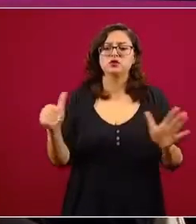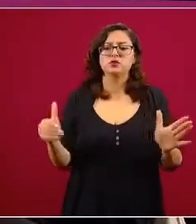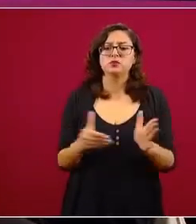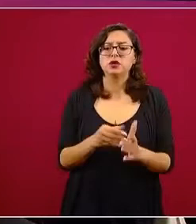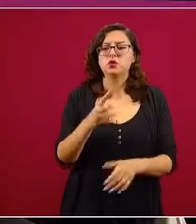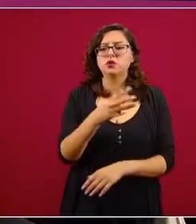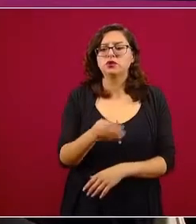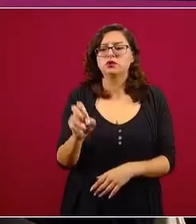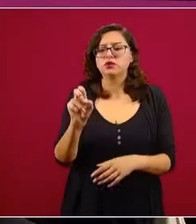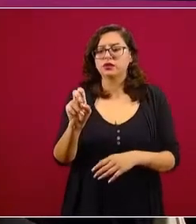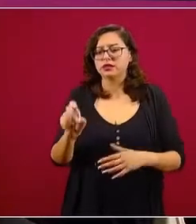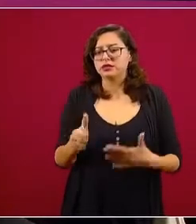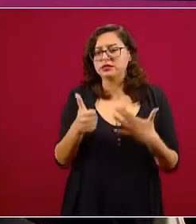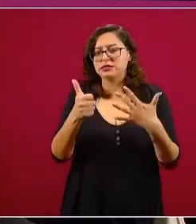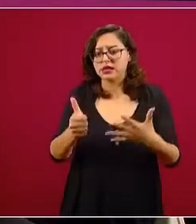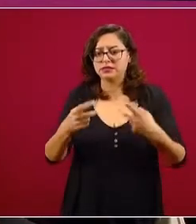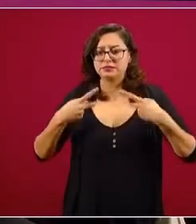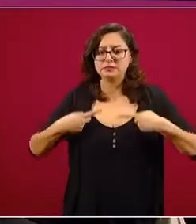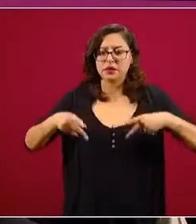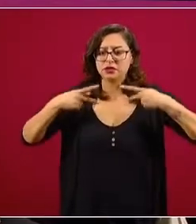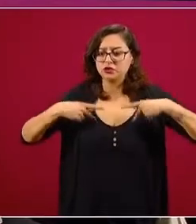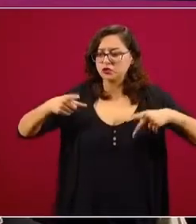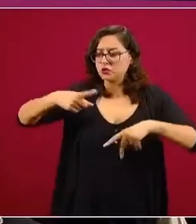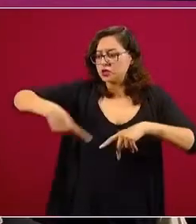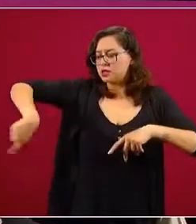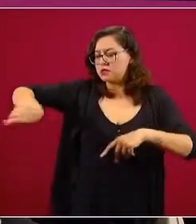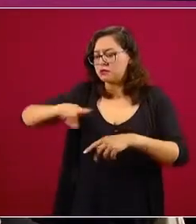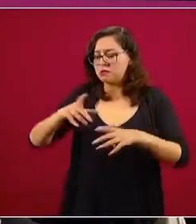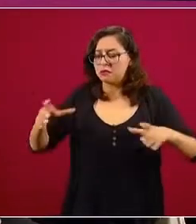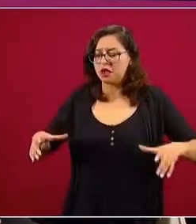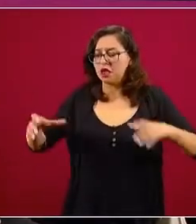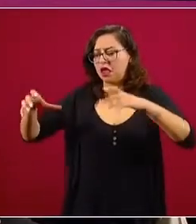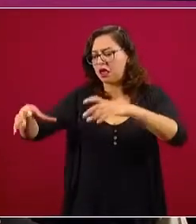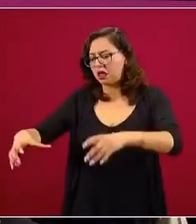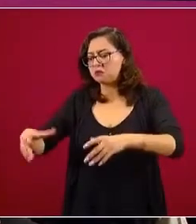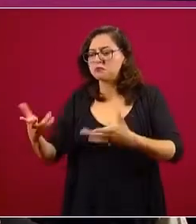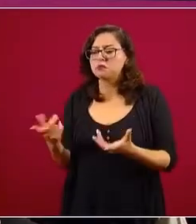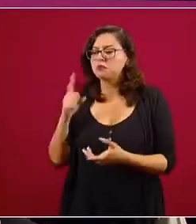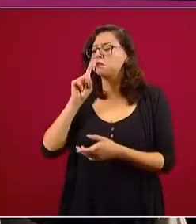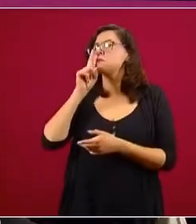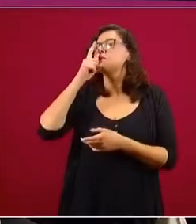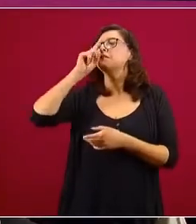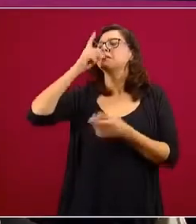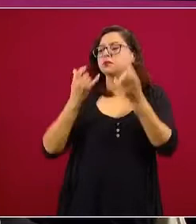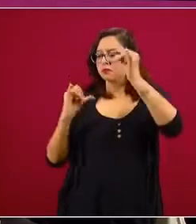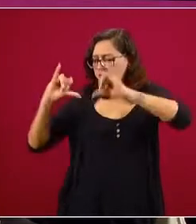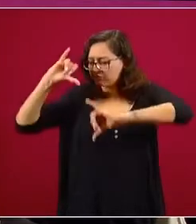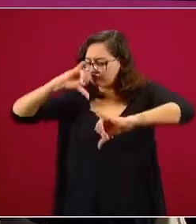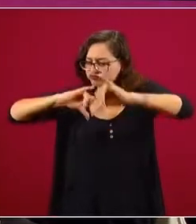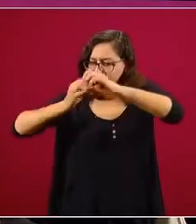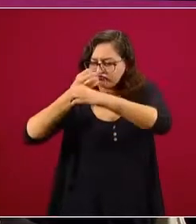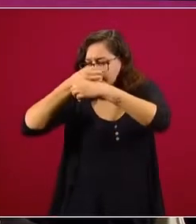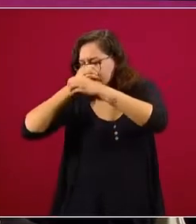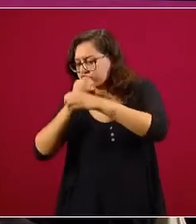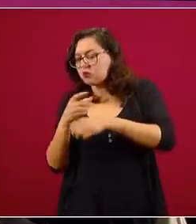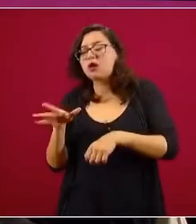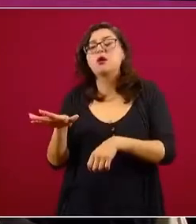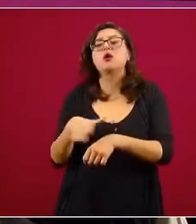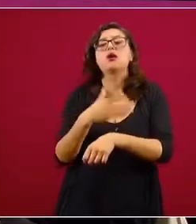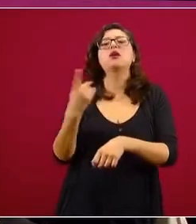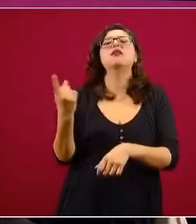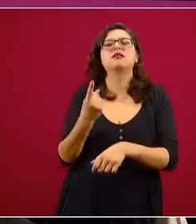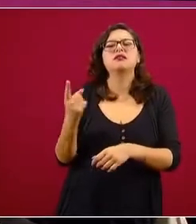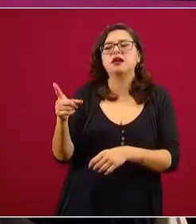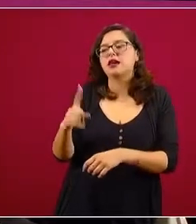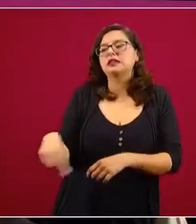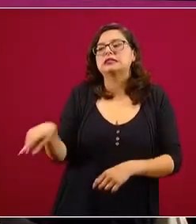1,278,436 son las personas que hasta el momento se han estudiado, es decir, que han entrado a los protocolos de estudio porque presentaban signos y